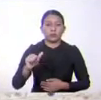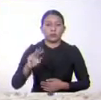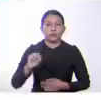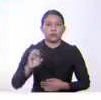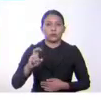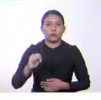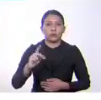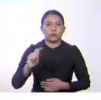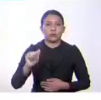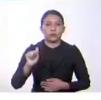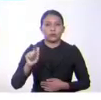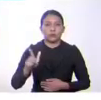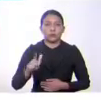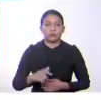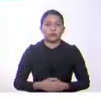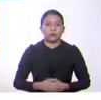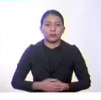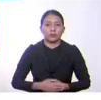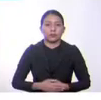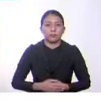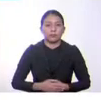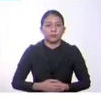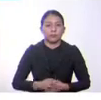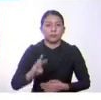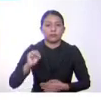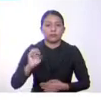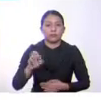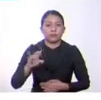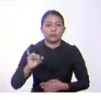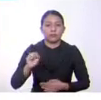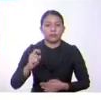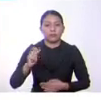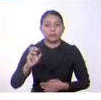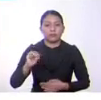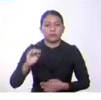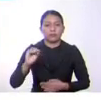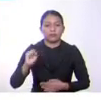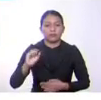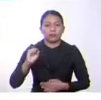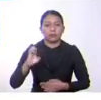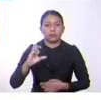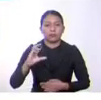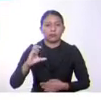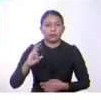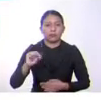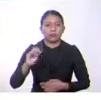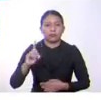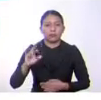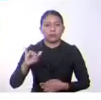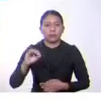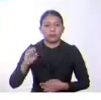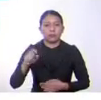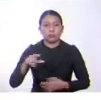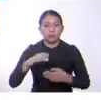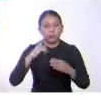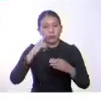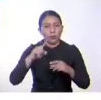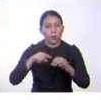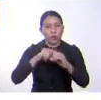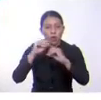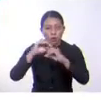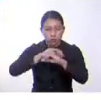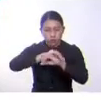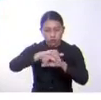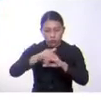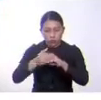planta. Los meristemos secundarios. Estos son laterales, aparecen posteriormente en plantas